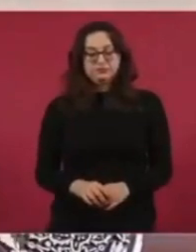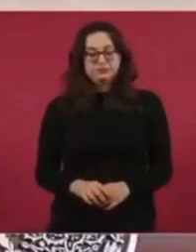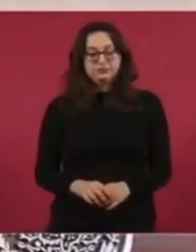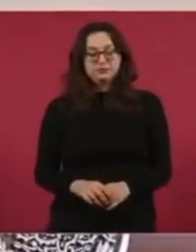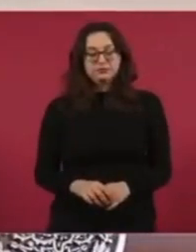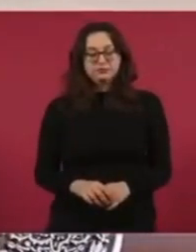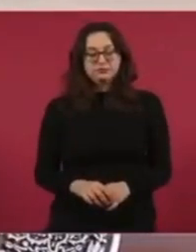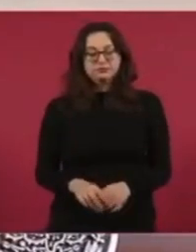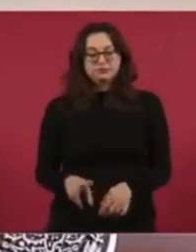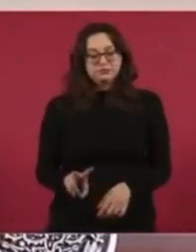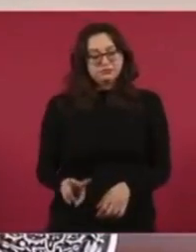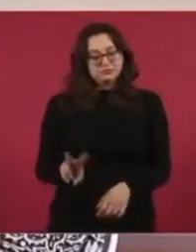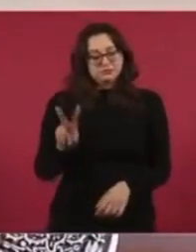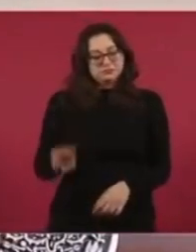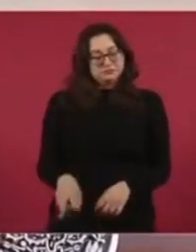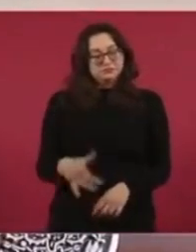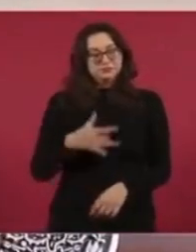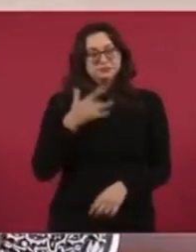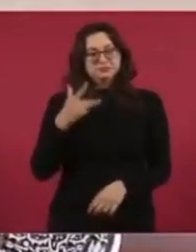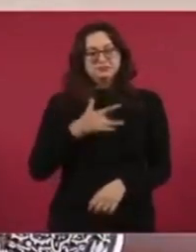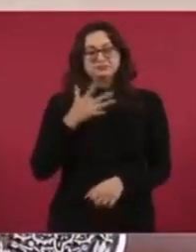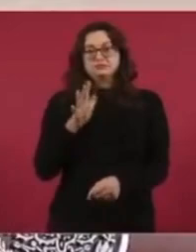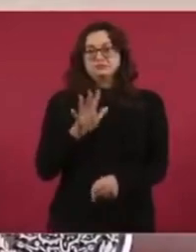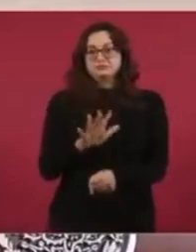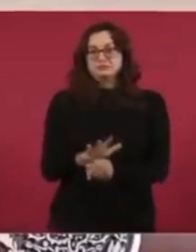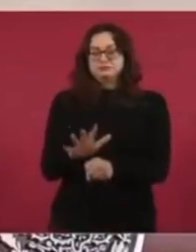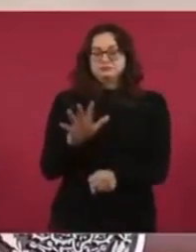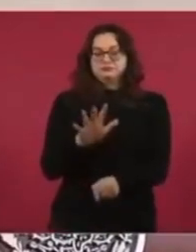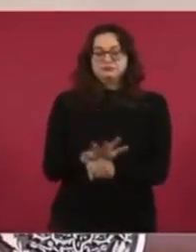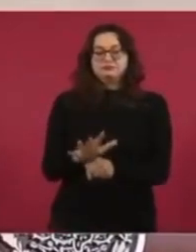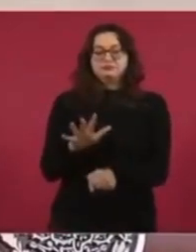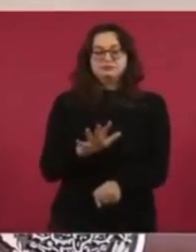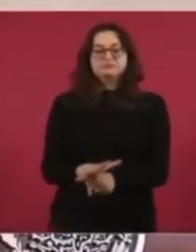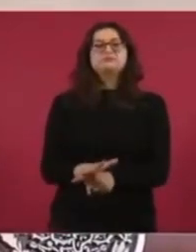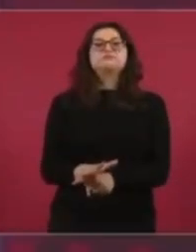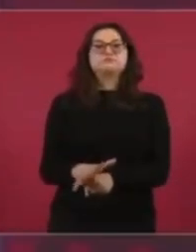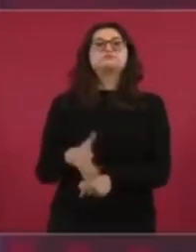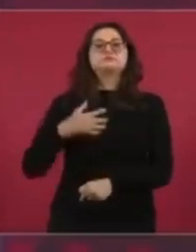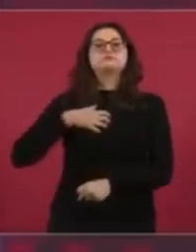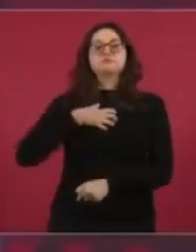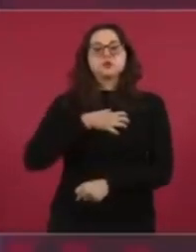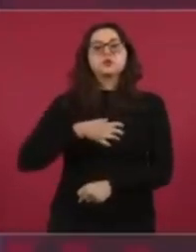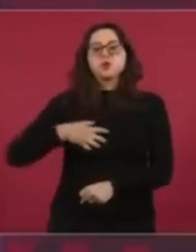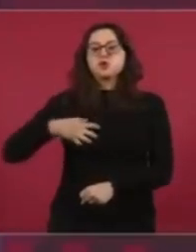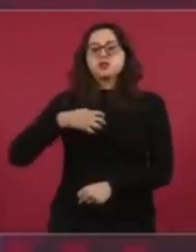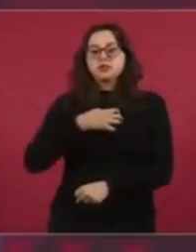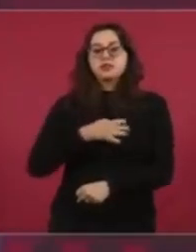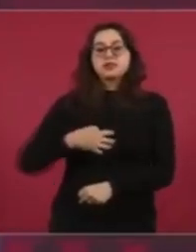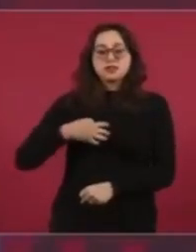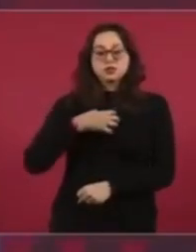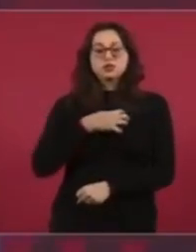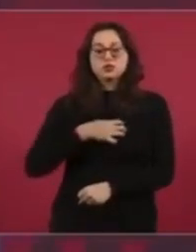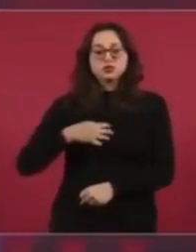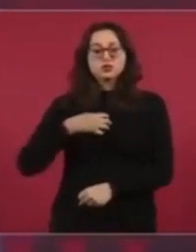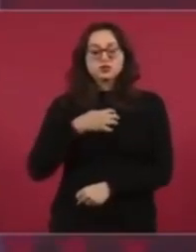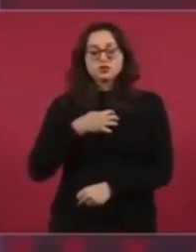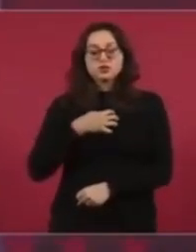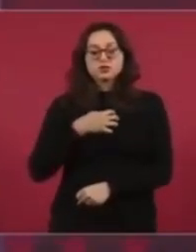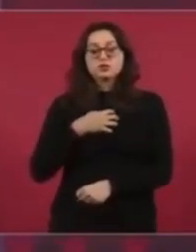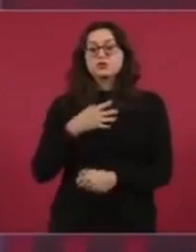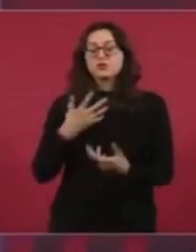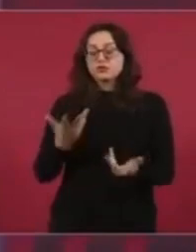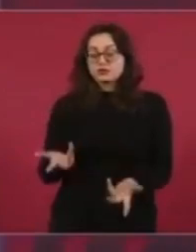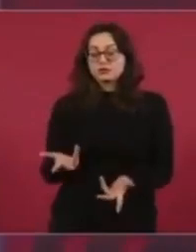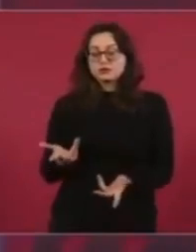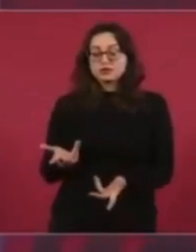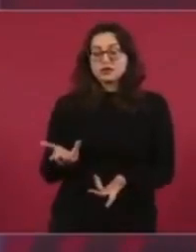más satisfactorio si se toma en cuenta que en la zona